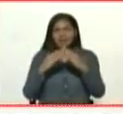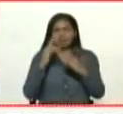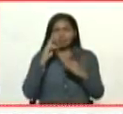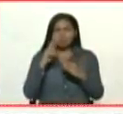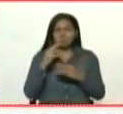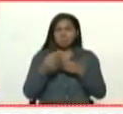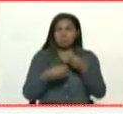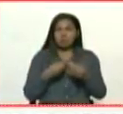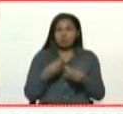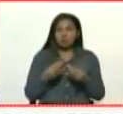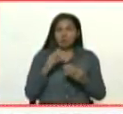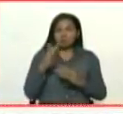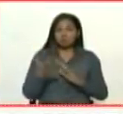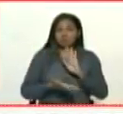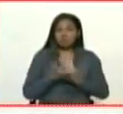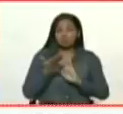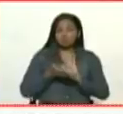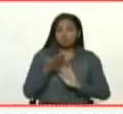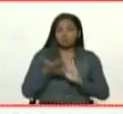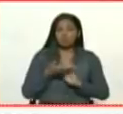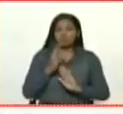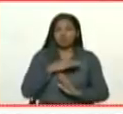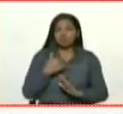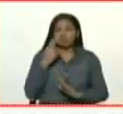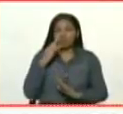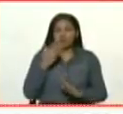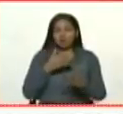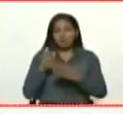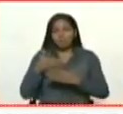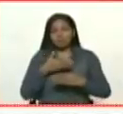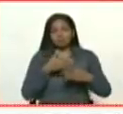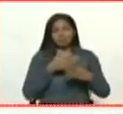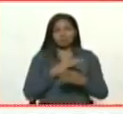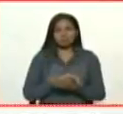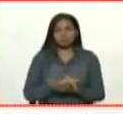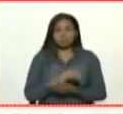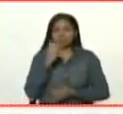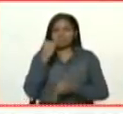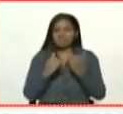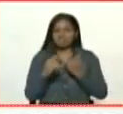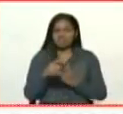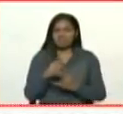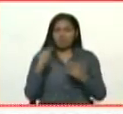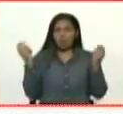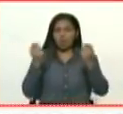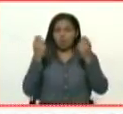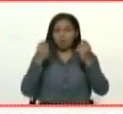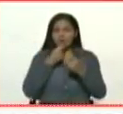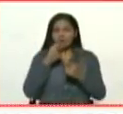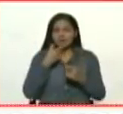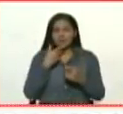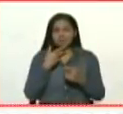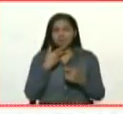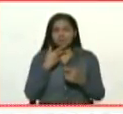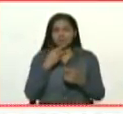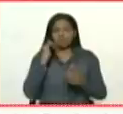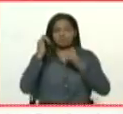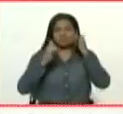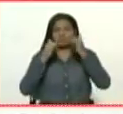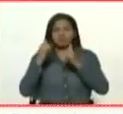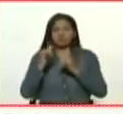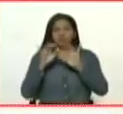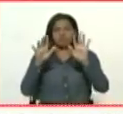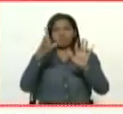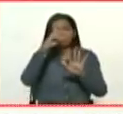dividendo importante que yo quisiera que, ya finalizando esta jornada bonita de celebración de los